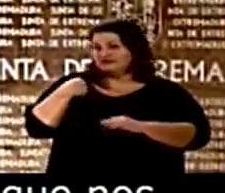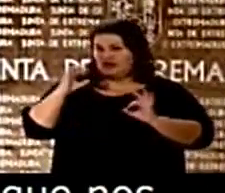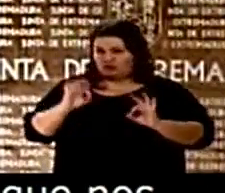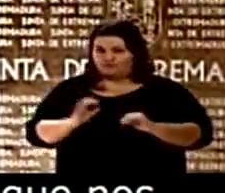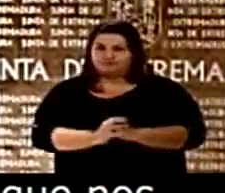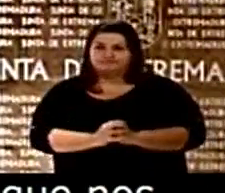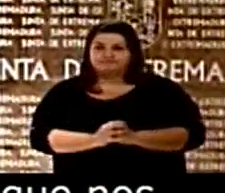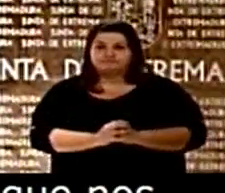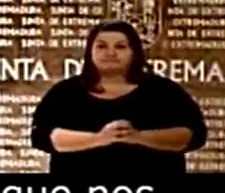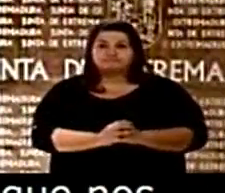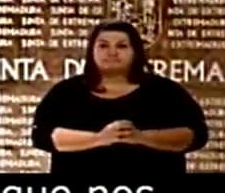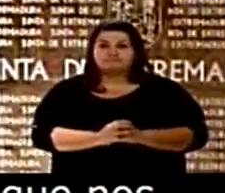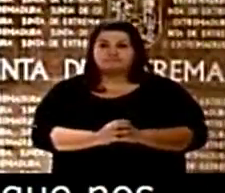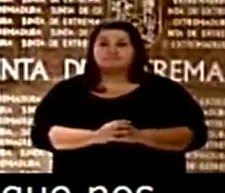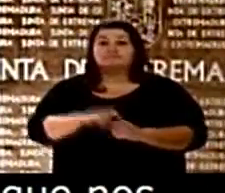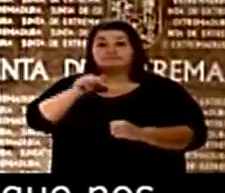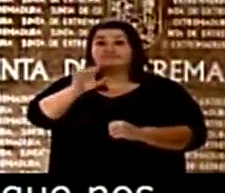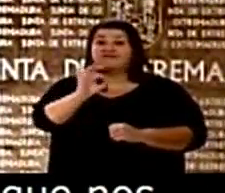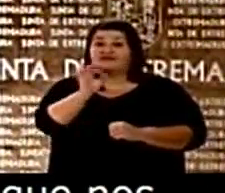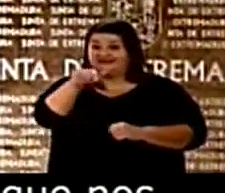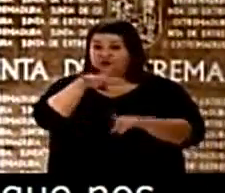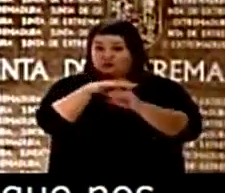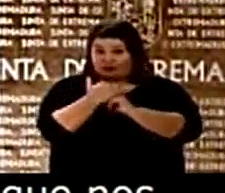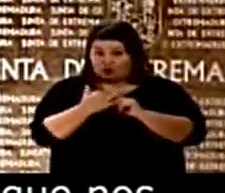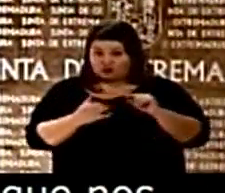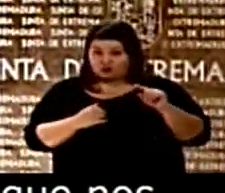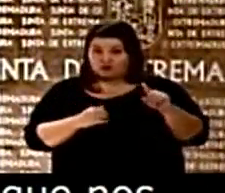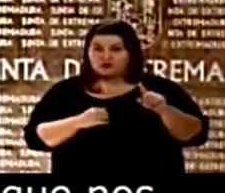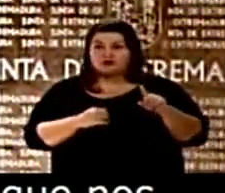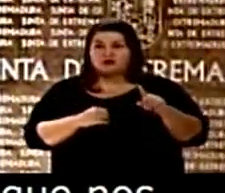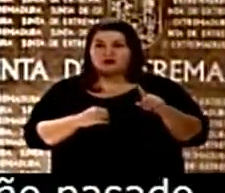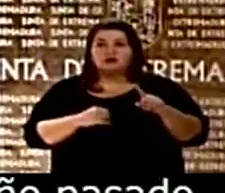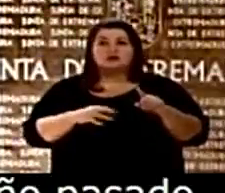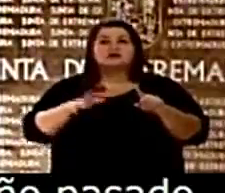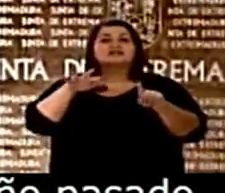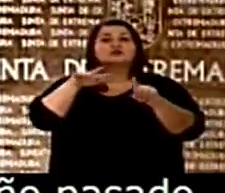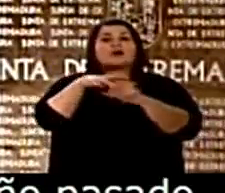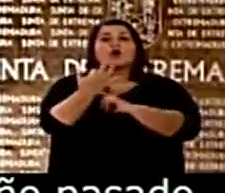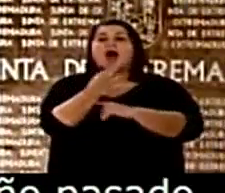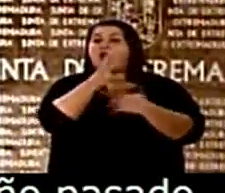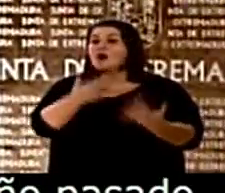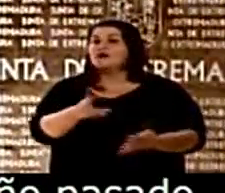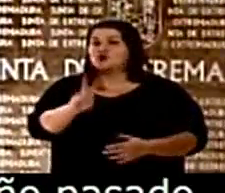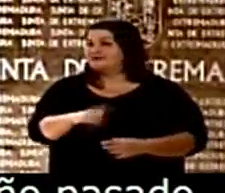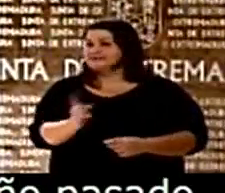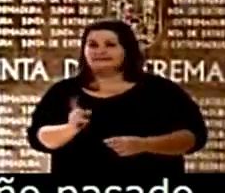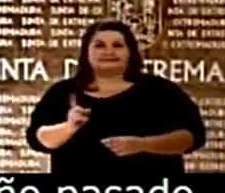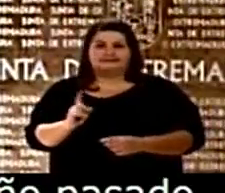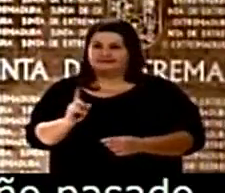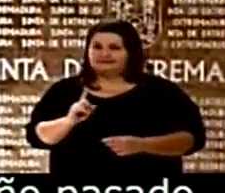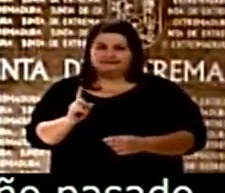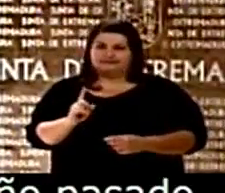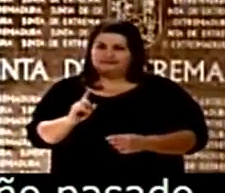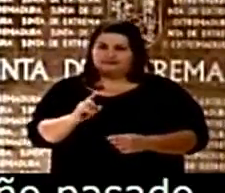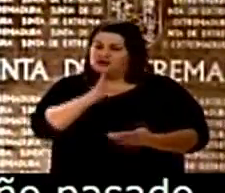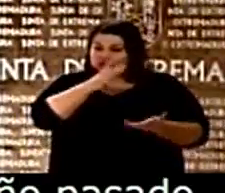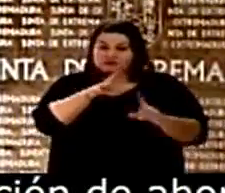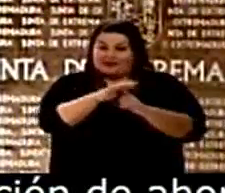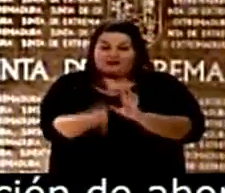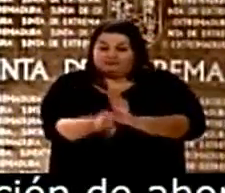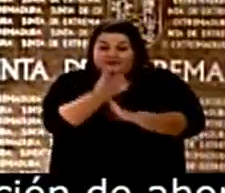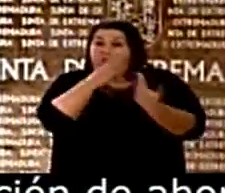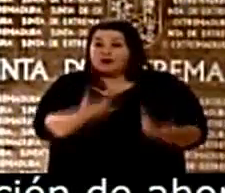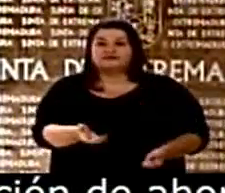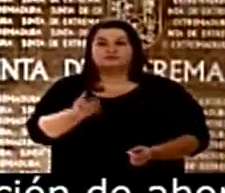pasado. Es cierto que toda esta situación no es una situación de ahora, sino es el resultado